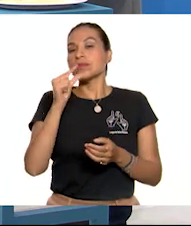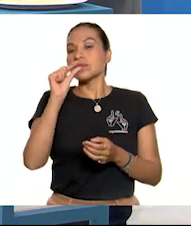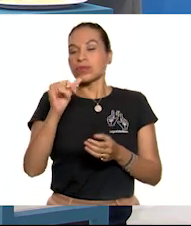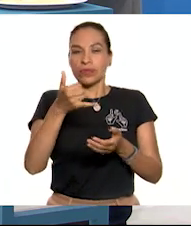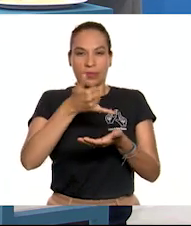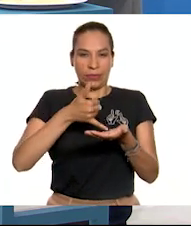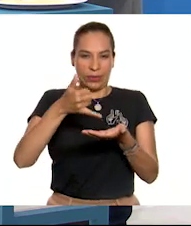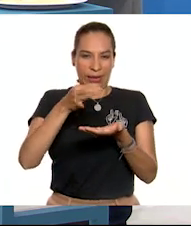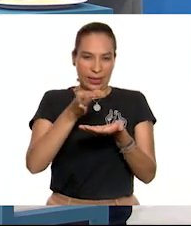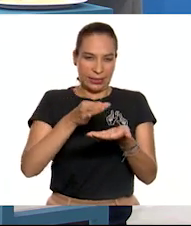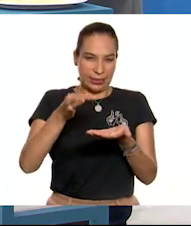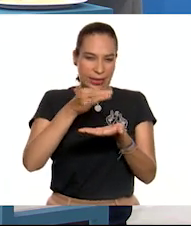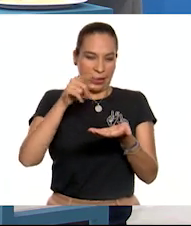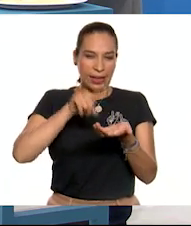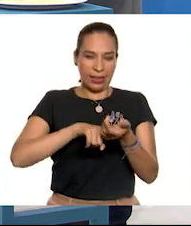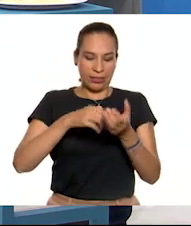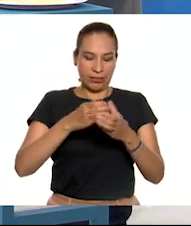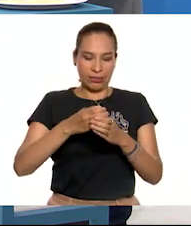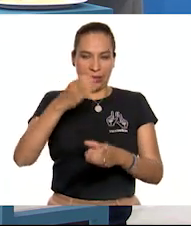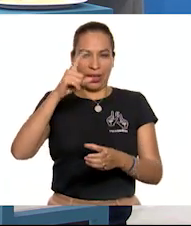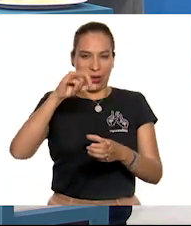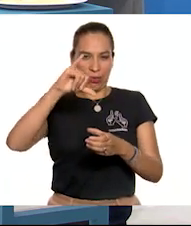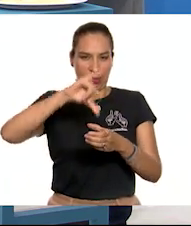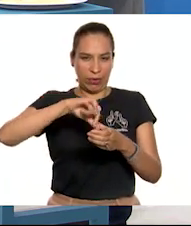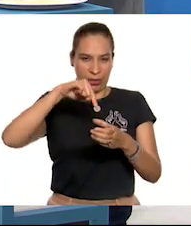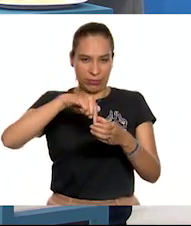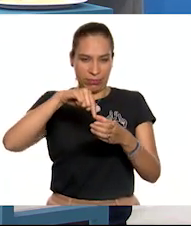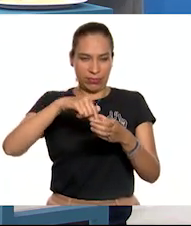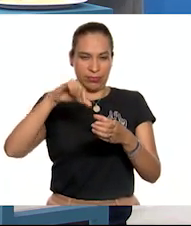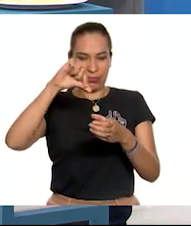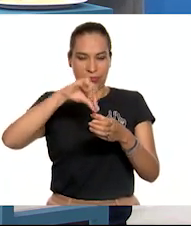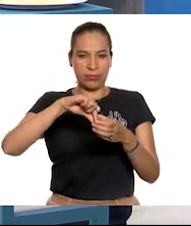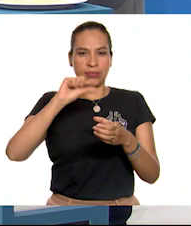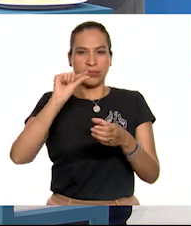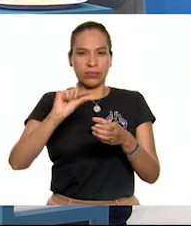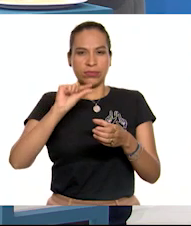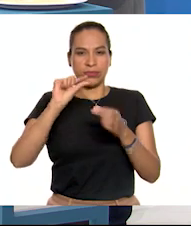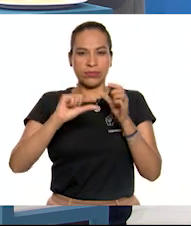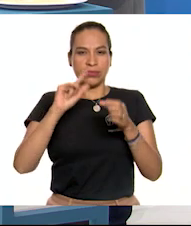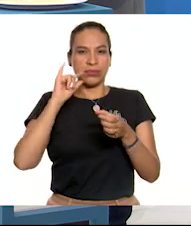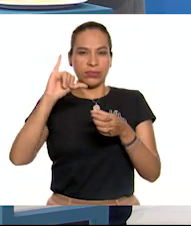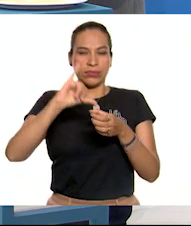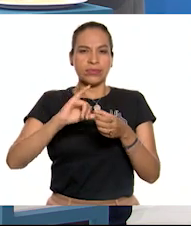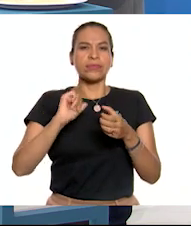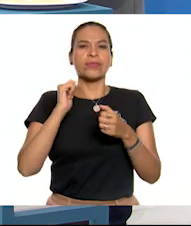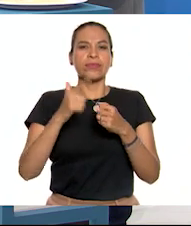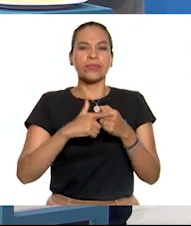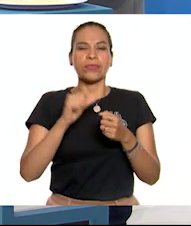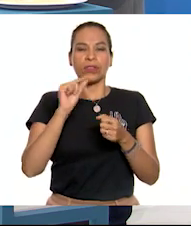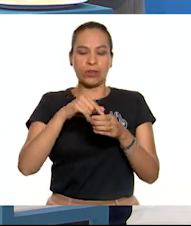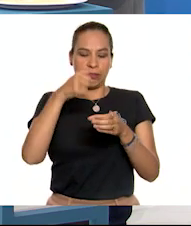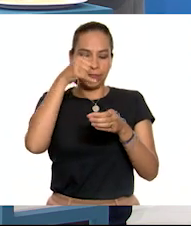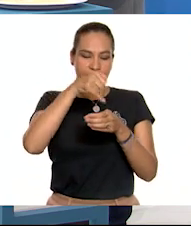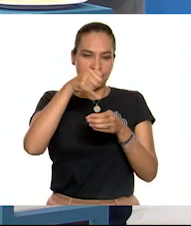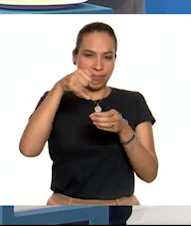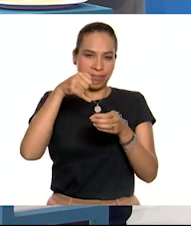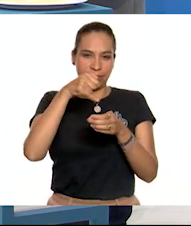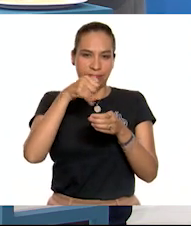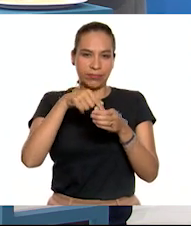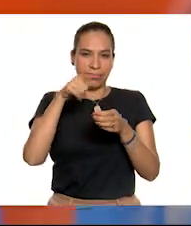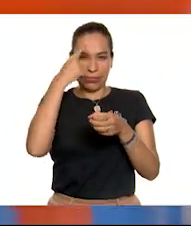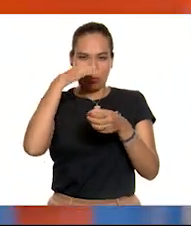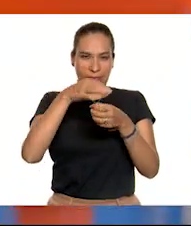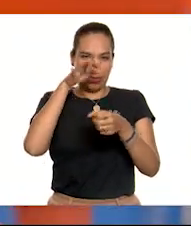de aceite dentro de la botella con agua. A esta botella previamente le hicimos unos pequeños orificios en la